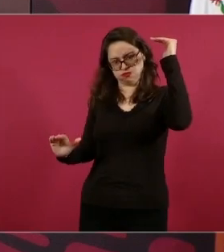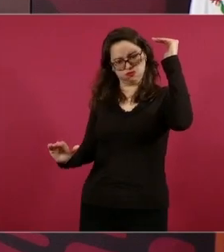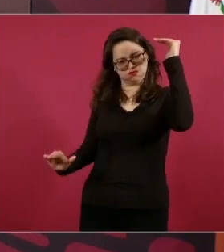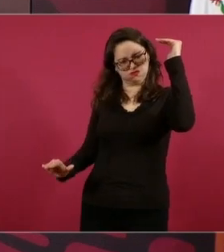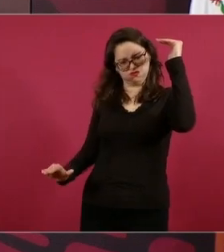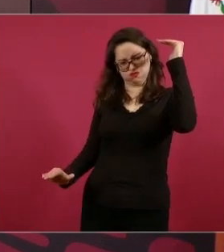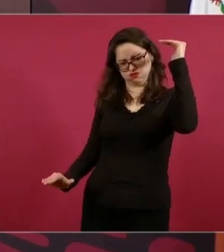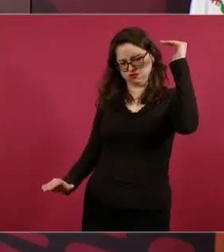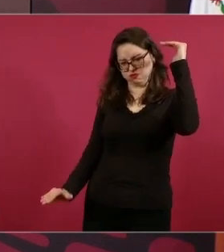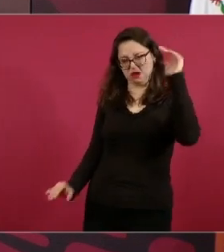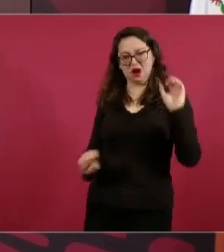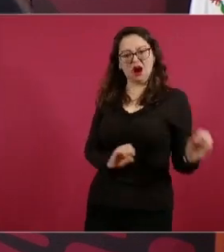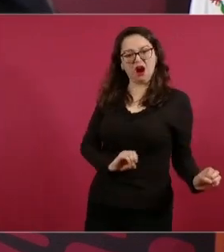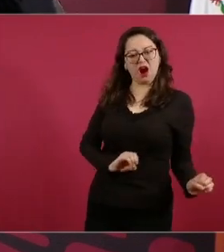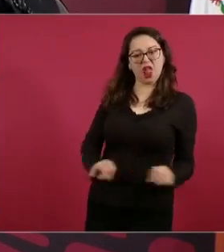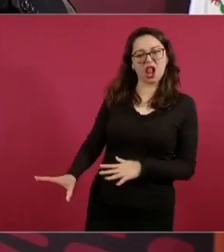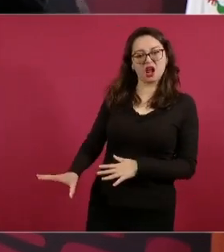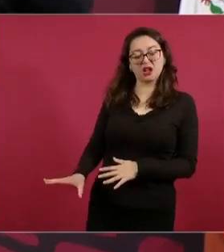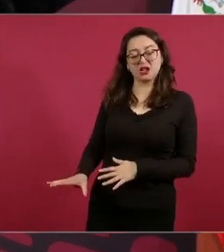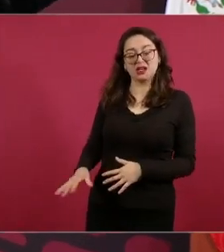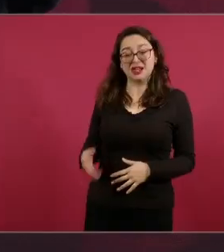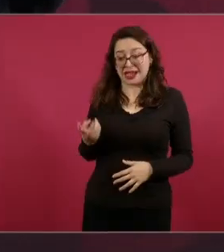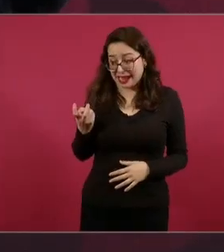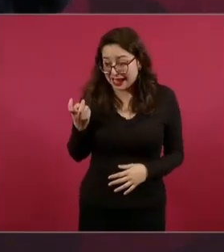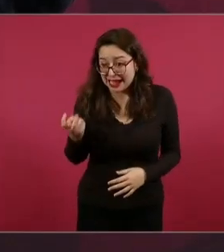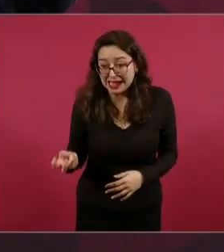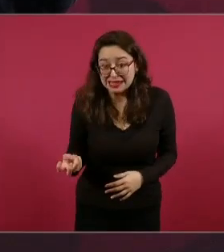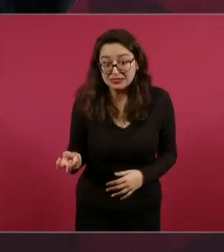sur-sureste del país y ahora